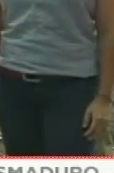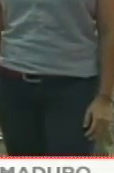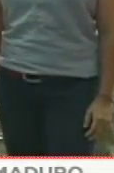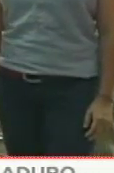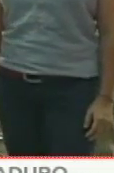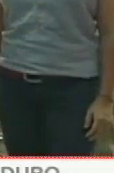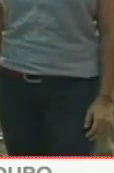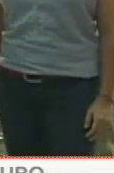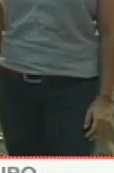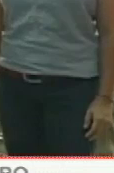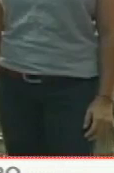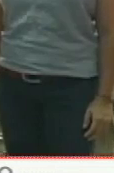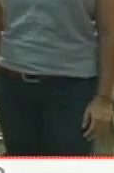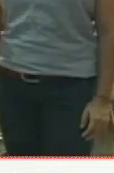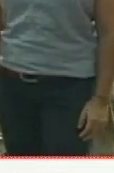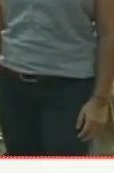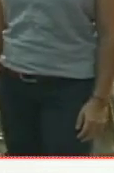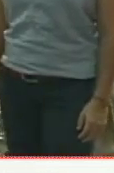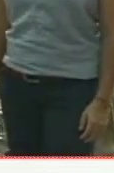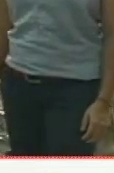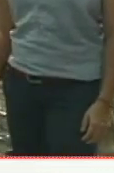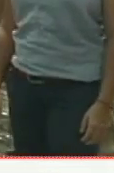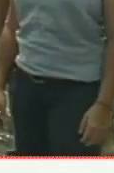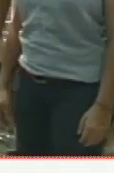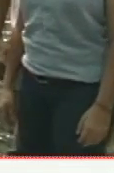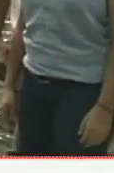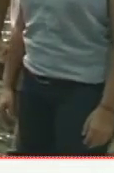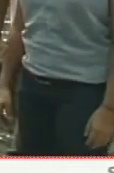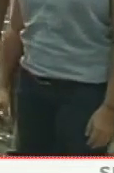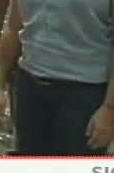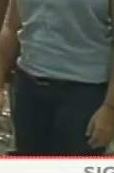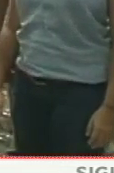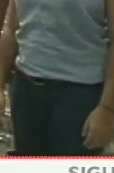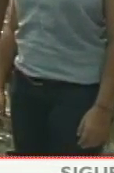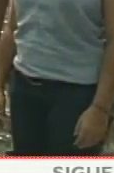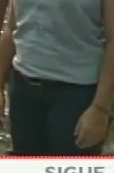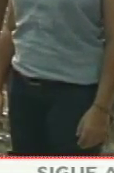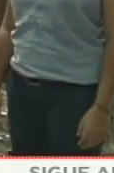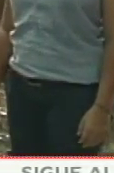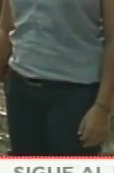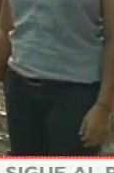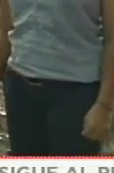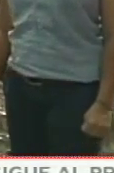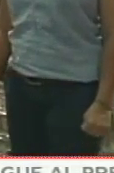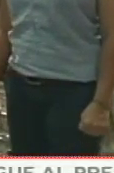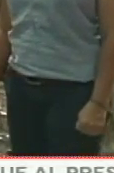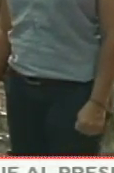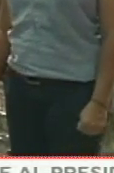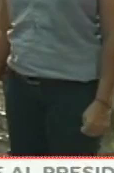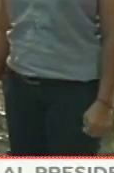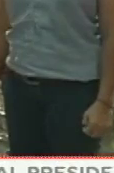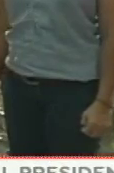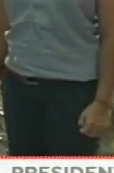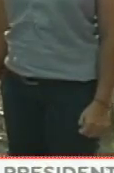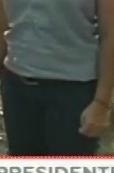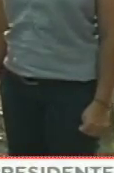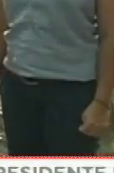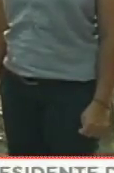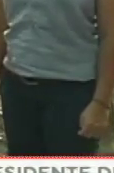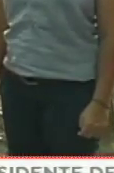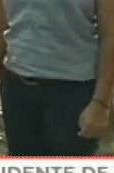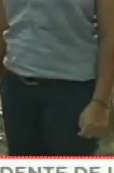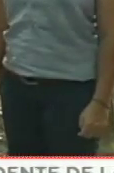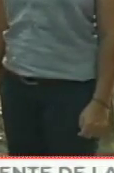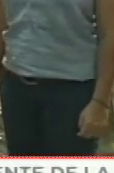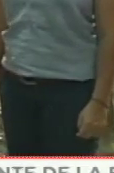parroquia Antímano, junto al presidente de la Corporación Venezolana del Café. Esta es la torrefactora conocida como Fama y América, una empresa